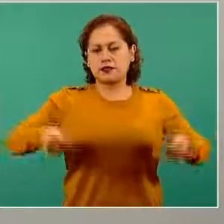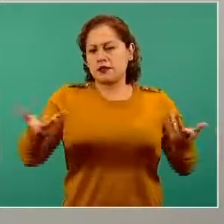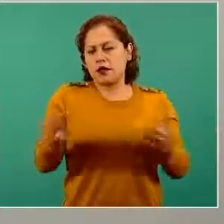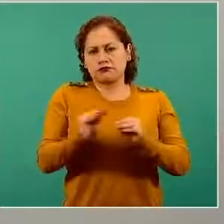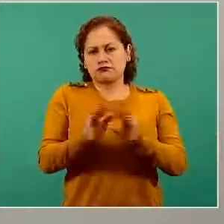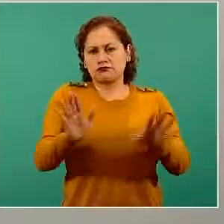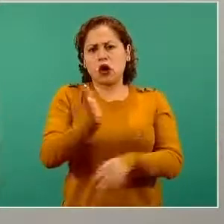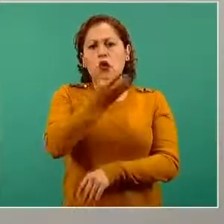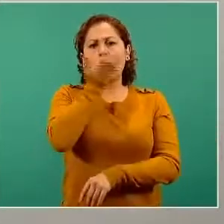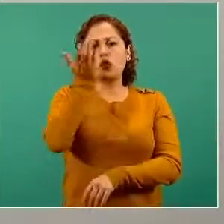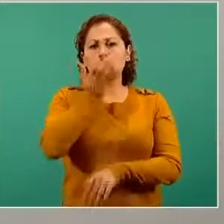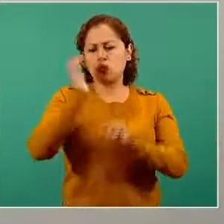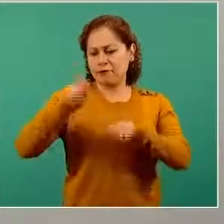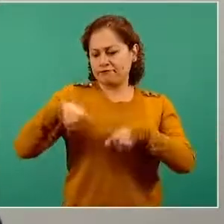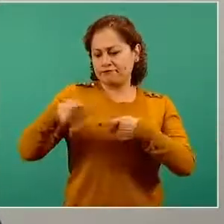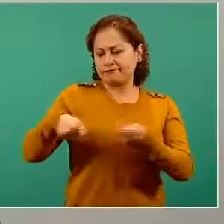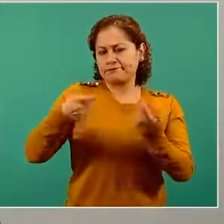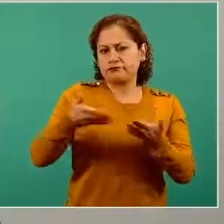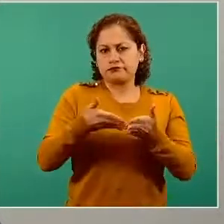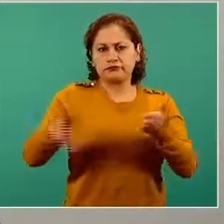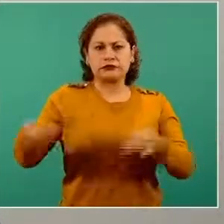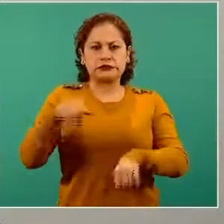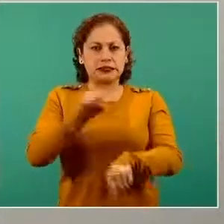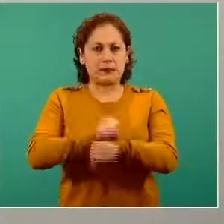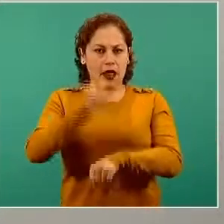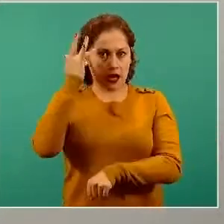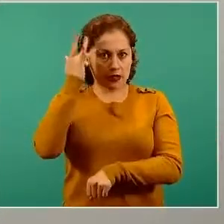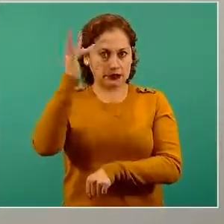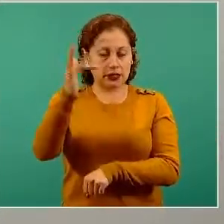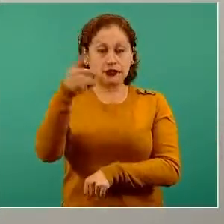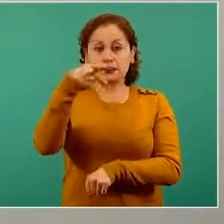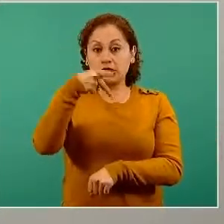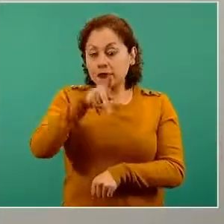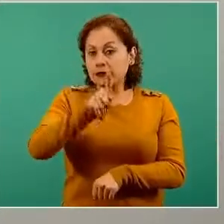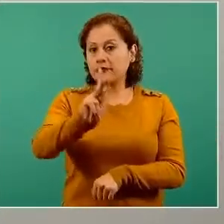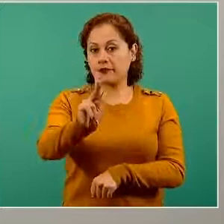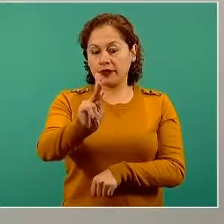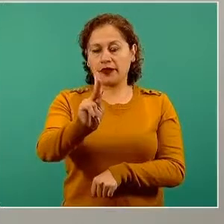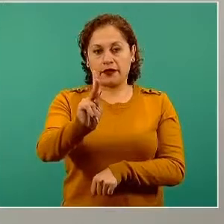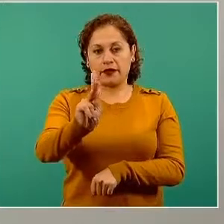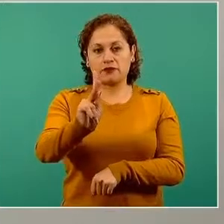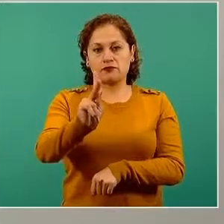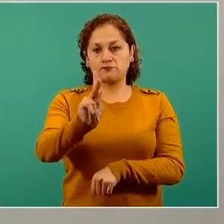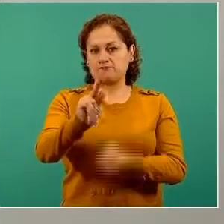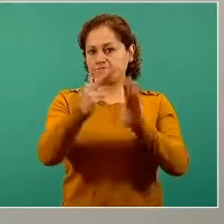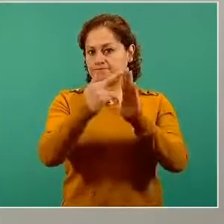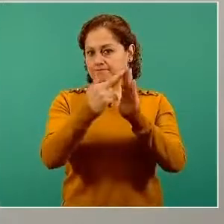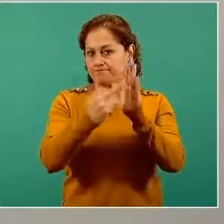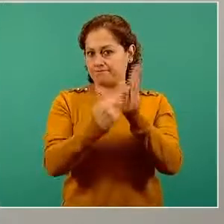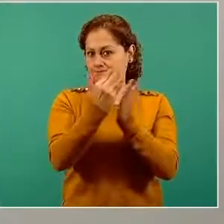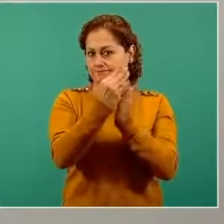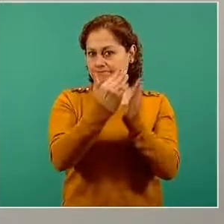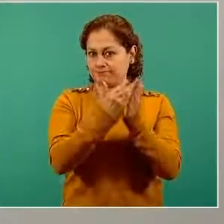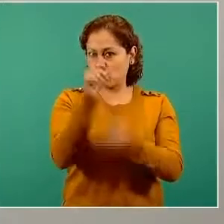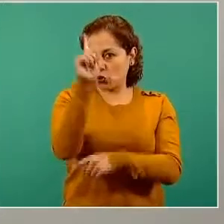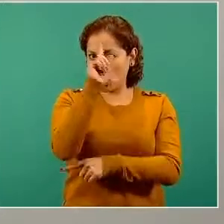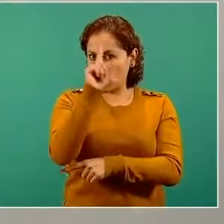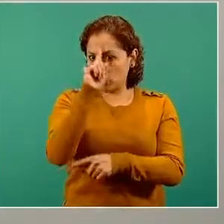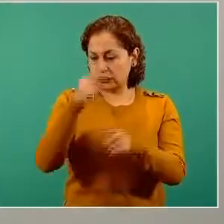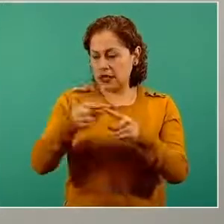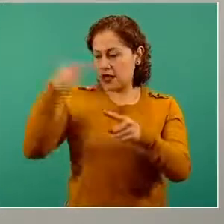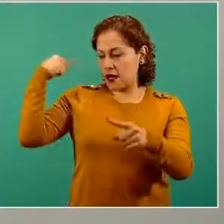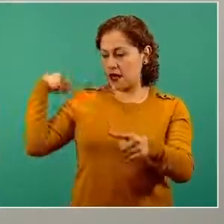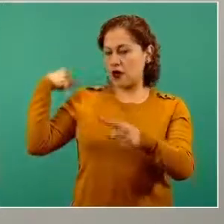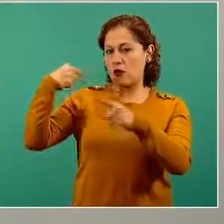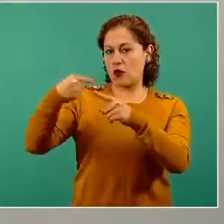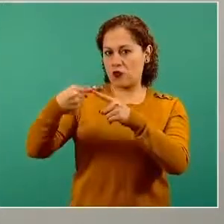a cabo en Semana Santa, no debemos olvidar que las recomendaciones generales y que hemos venido difundiendo desde